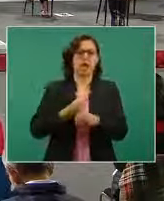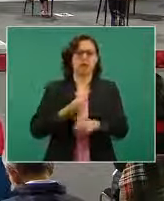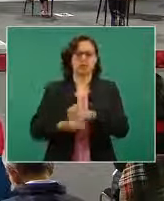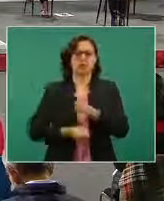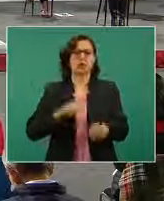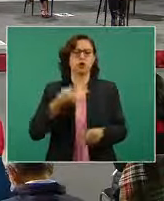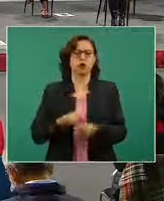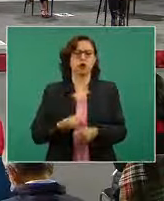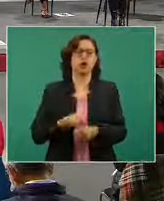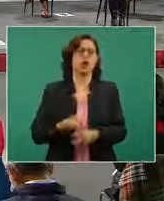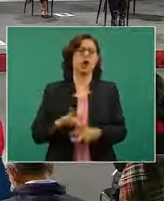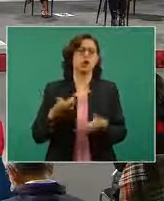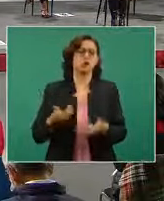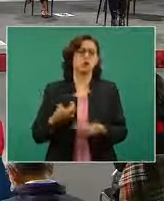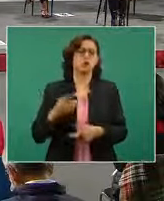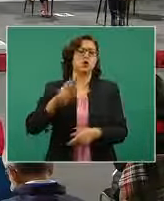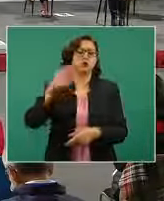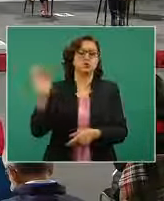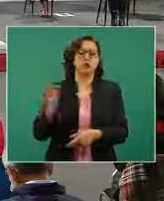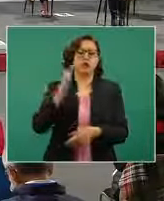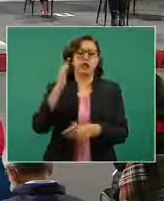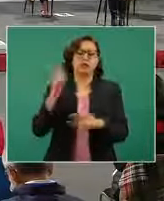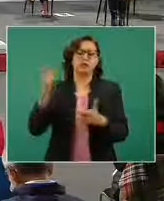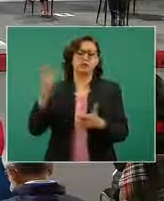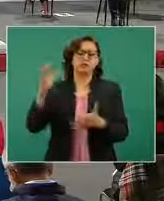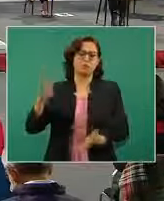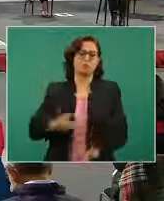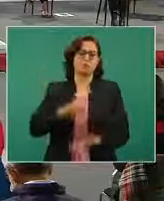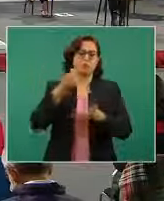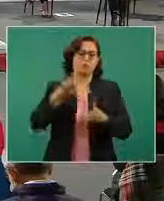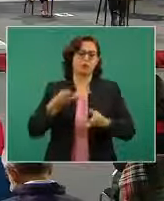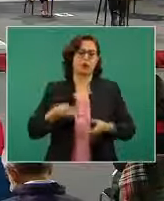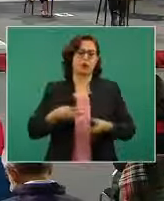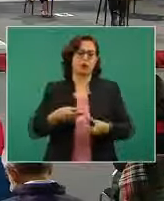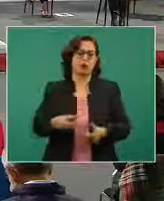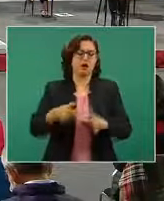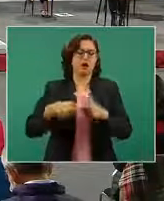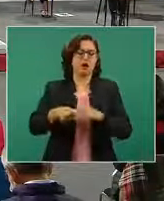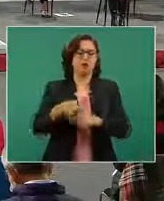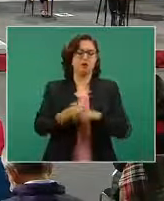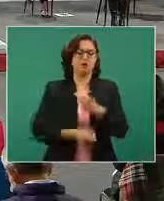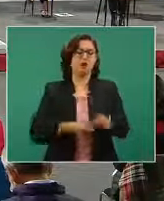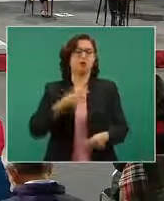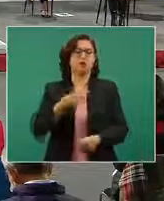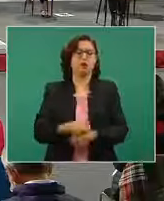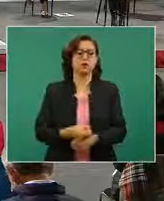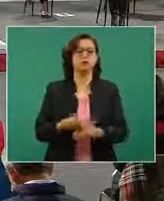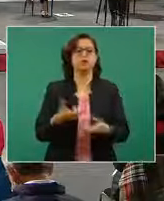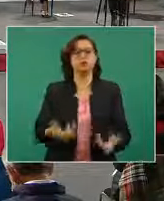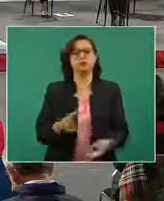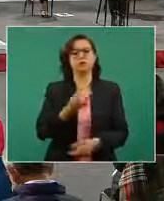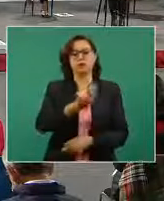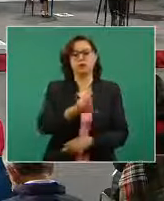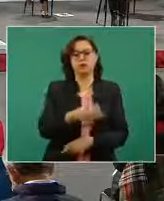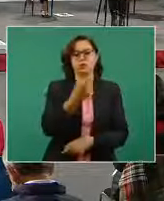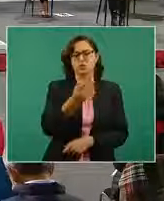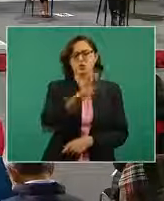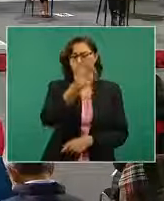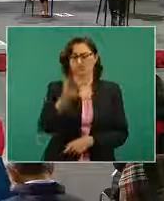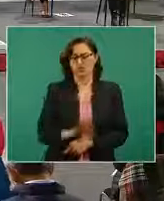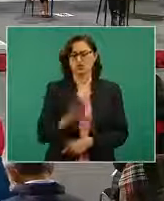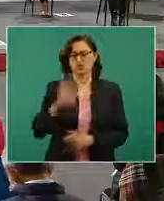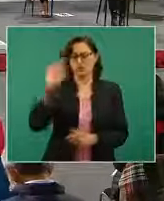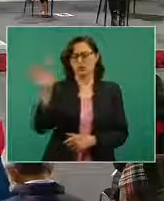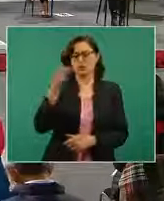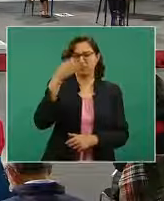presupuesto de egresos de la federación, representa casi un 31 por ciento de estos 27 mil millones de pesos, seguido